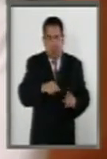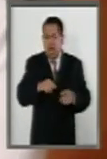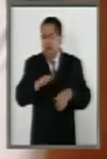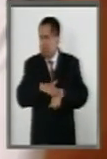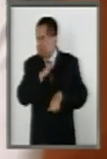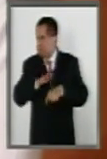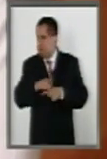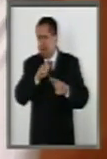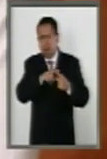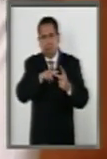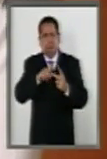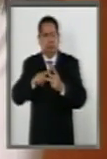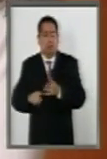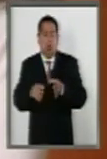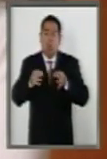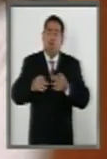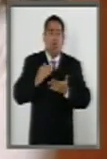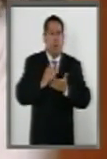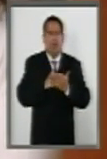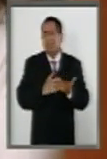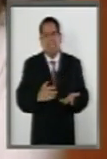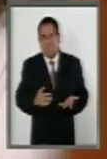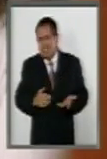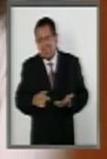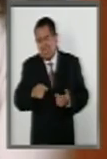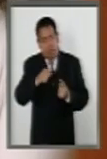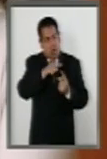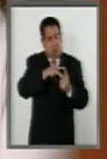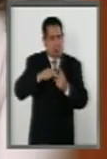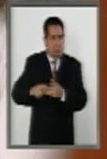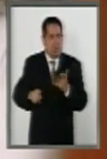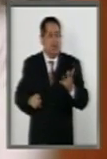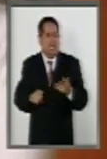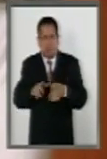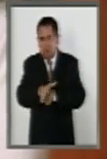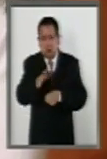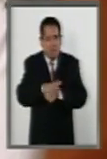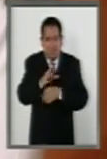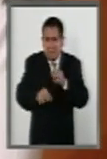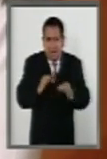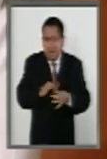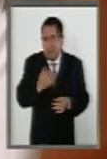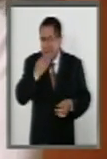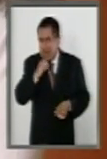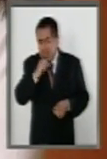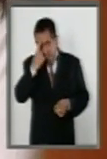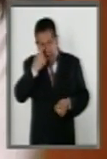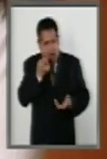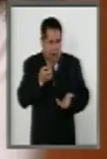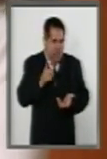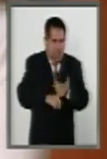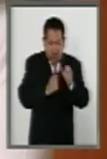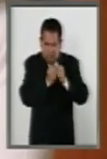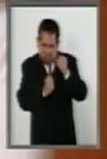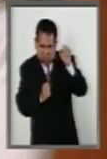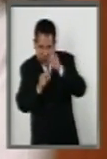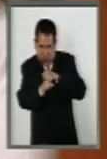requisitos meramente formales. Pero estos requisitos son insuficientes para valorar a las personas.